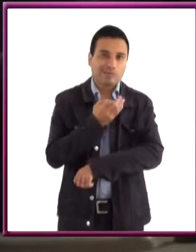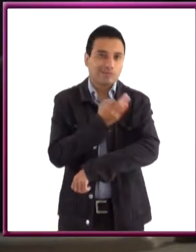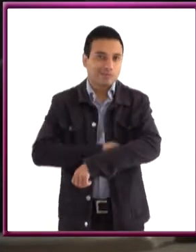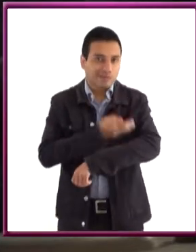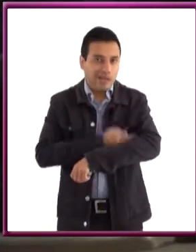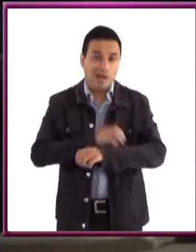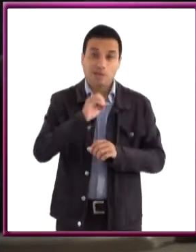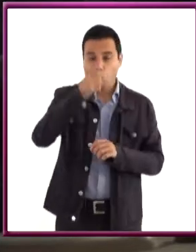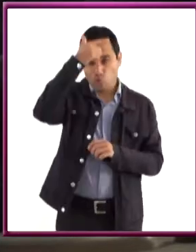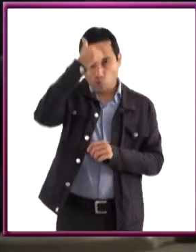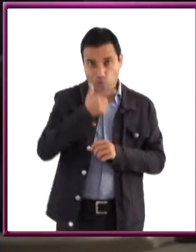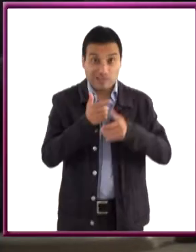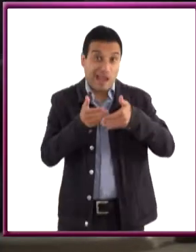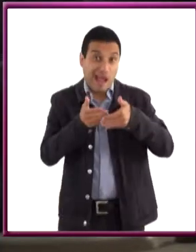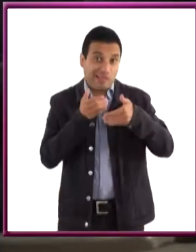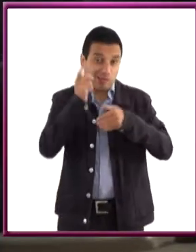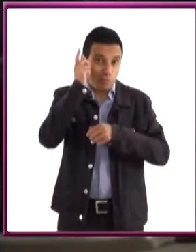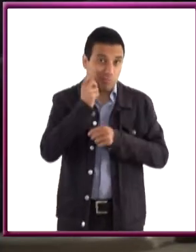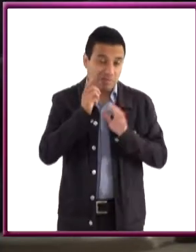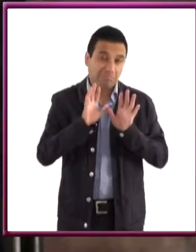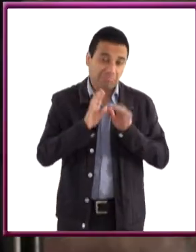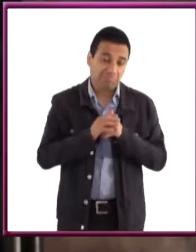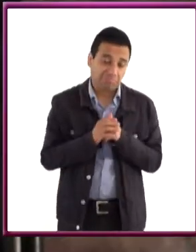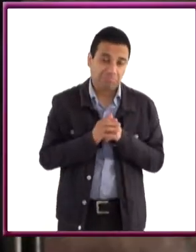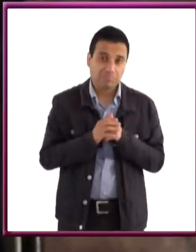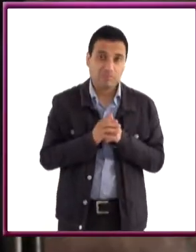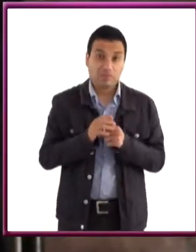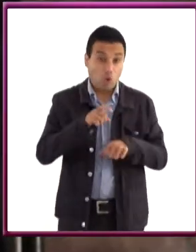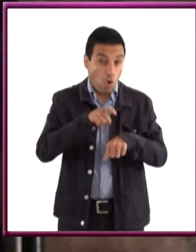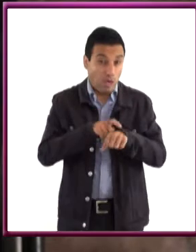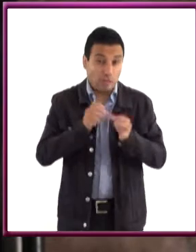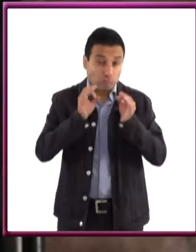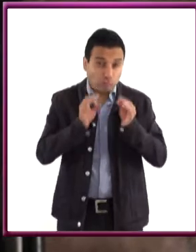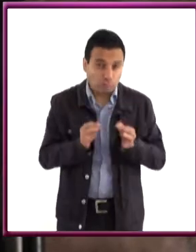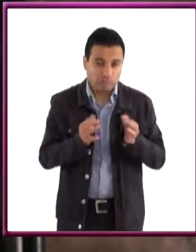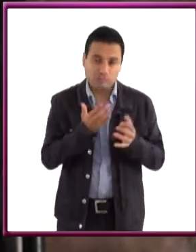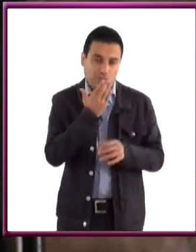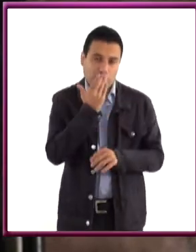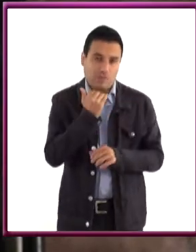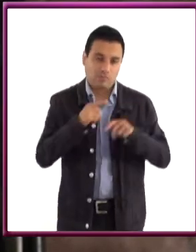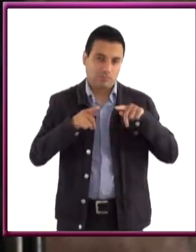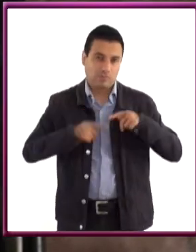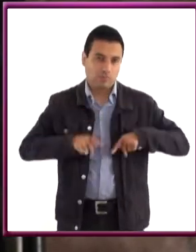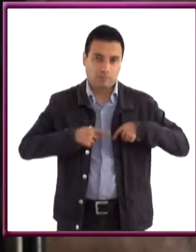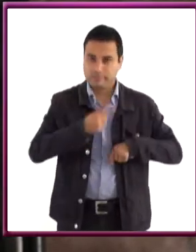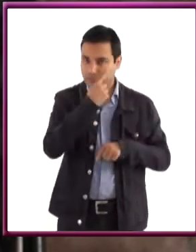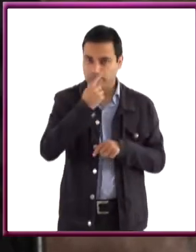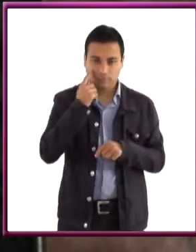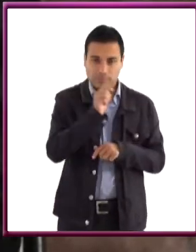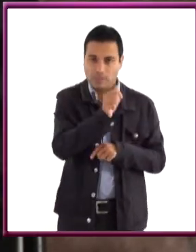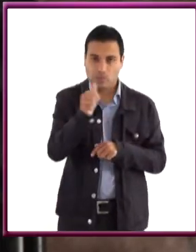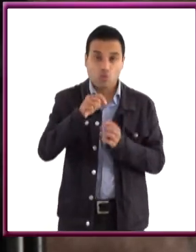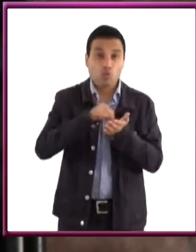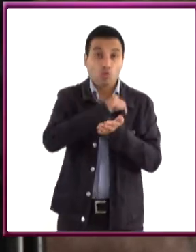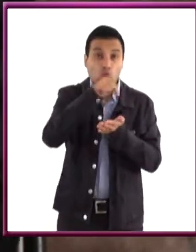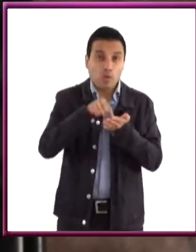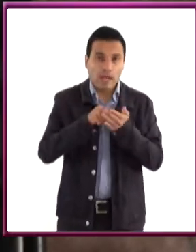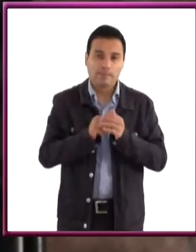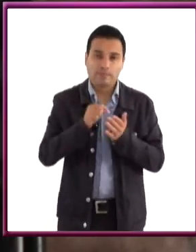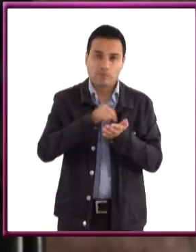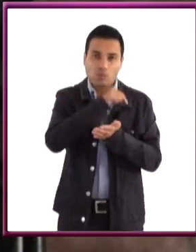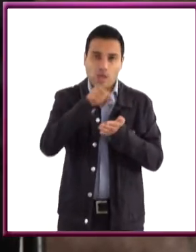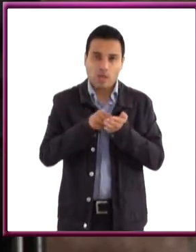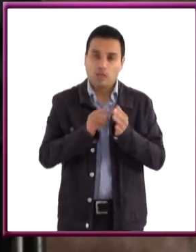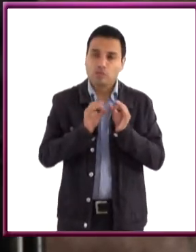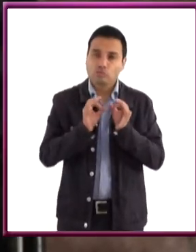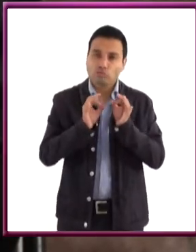noches, justo antes de dormir, les funciona más. La verdad es que no hay un momento. El lugar, pues hay que tratar